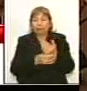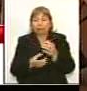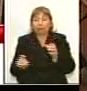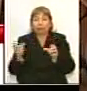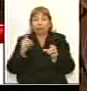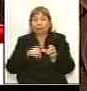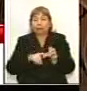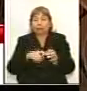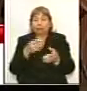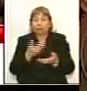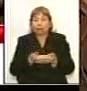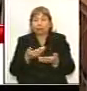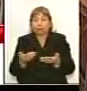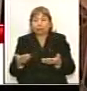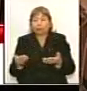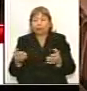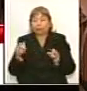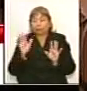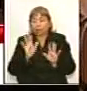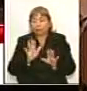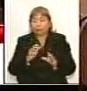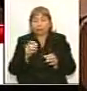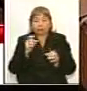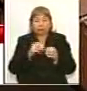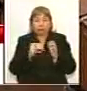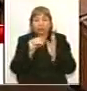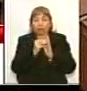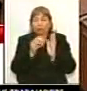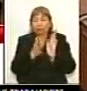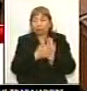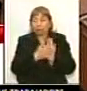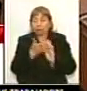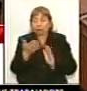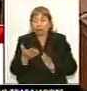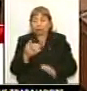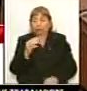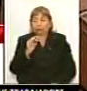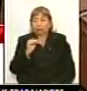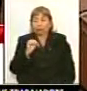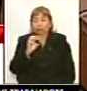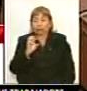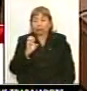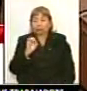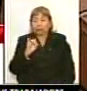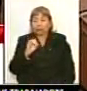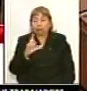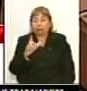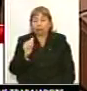incorporaciones propuestas al texto sustitutorio planteada por la congresista Milagro Salazar.